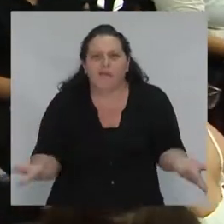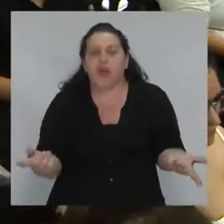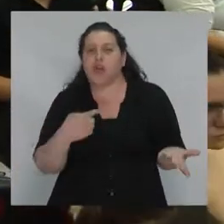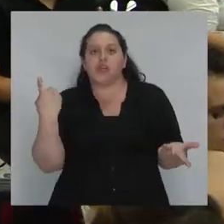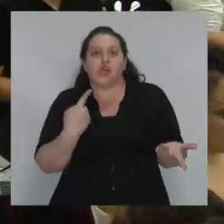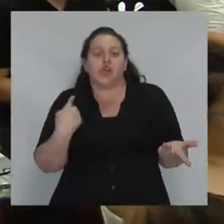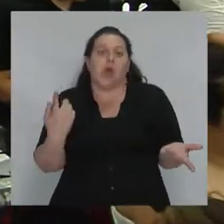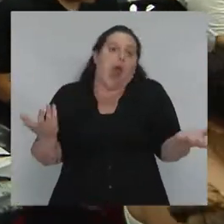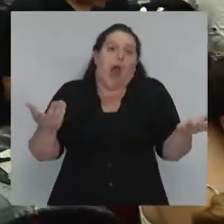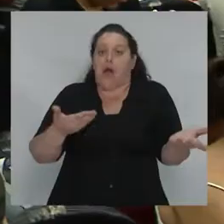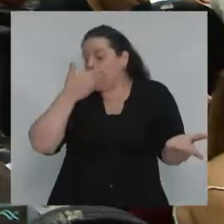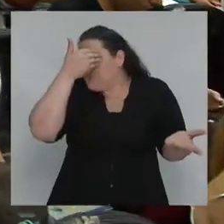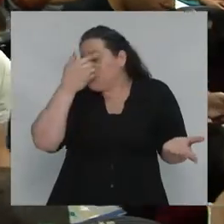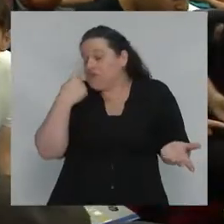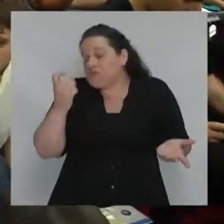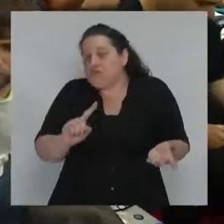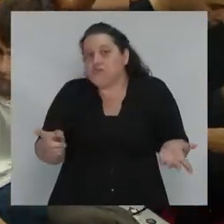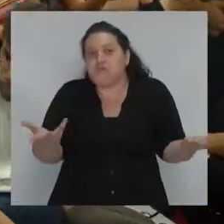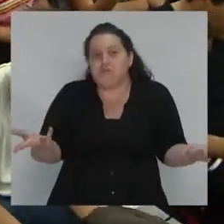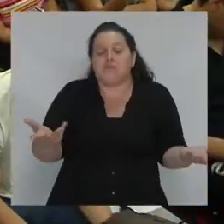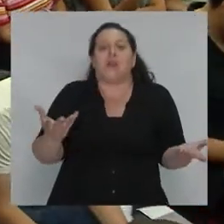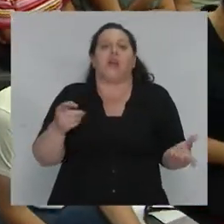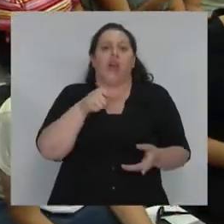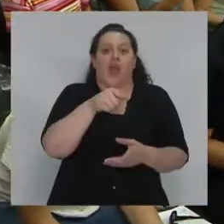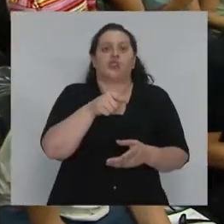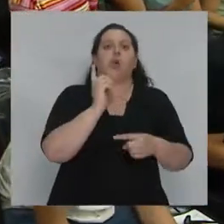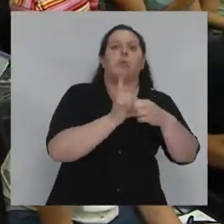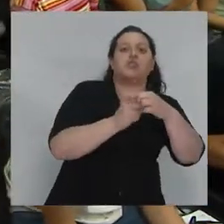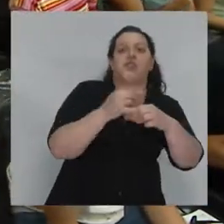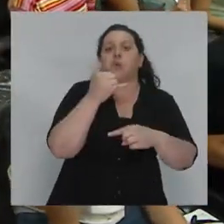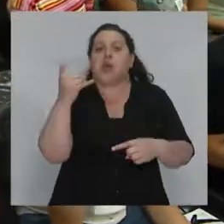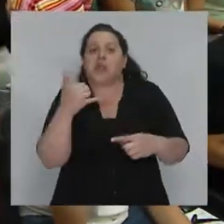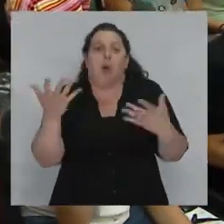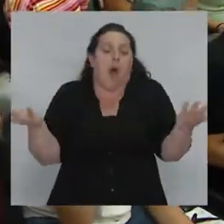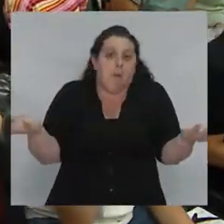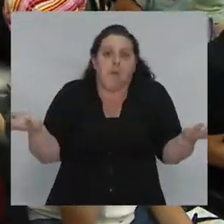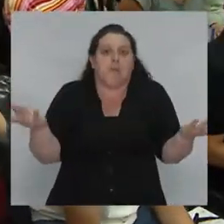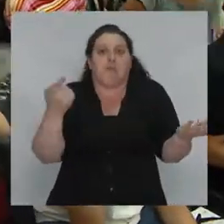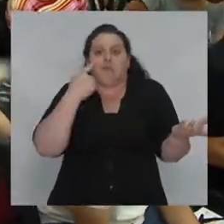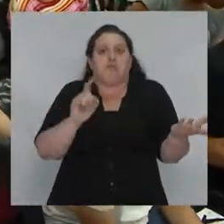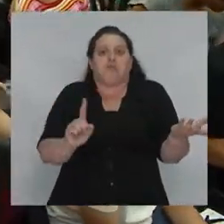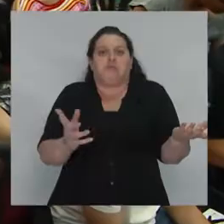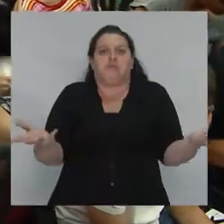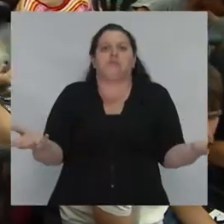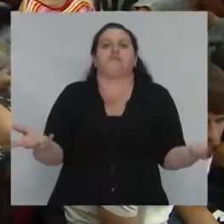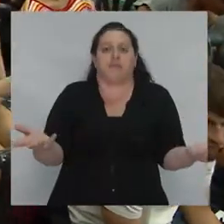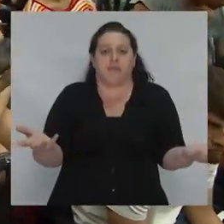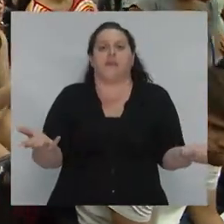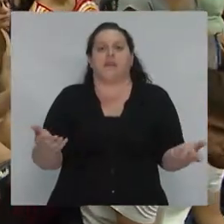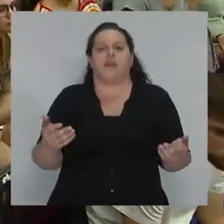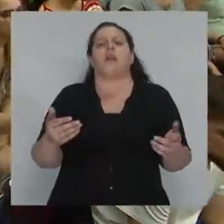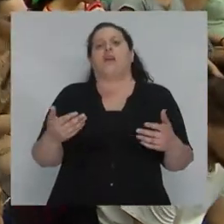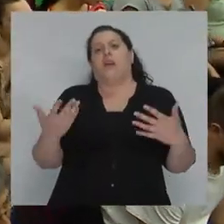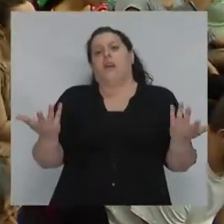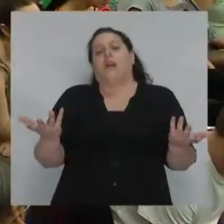cuenta del daño o del beneficio que podrían tener las redes si de alguna manera tuviéramos un manejo